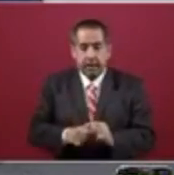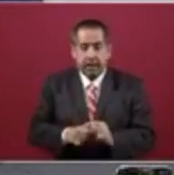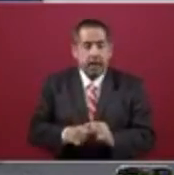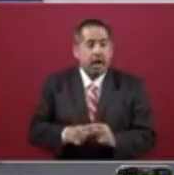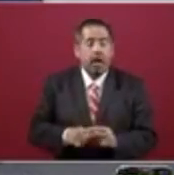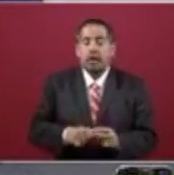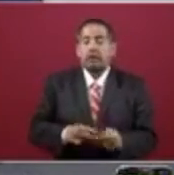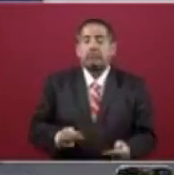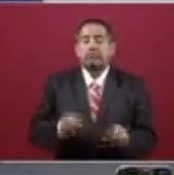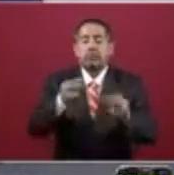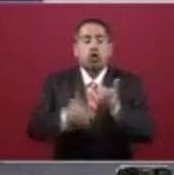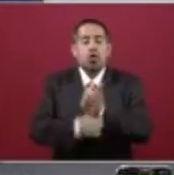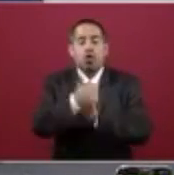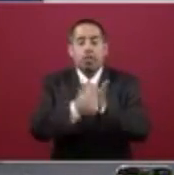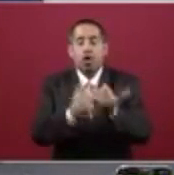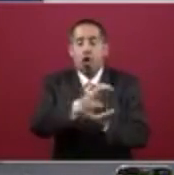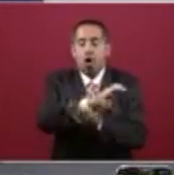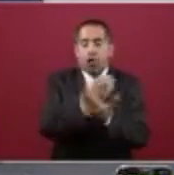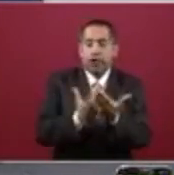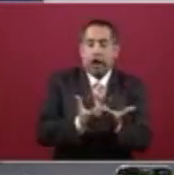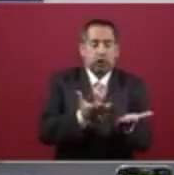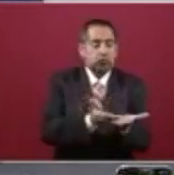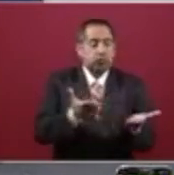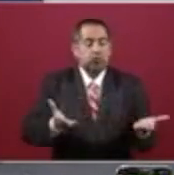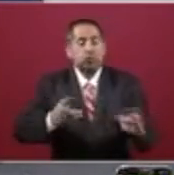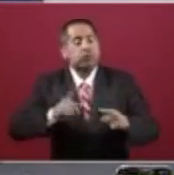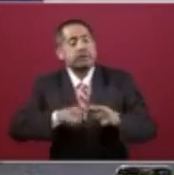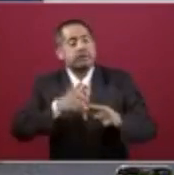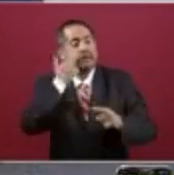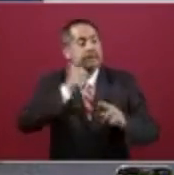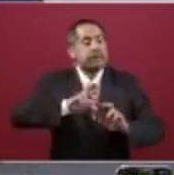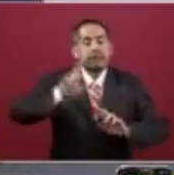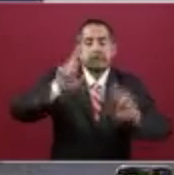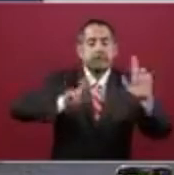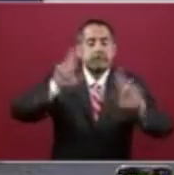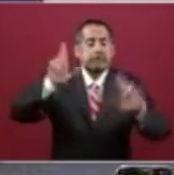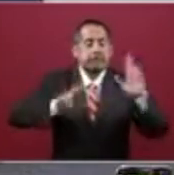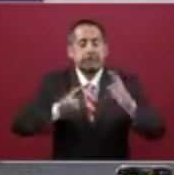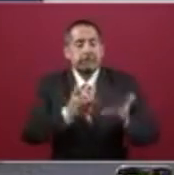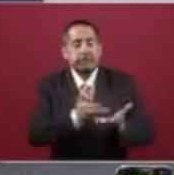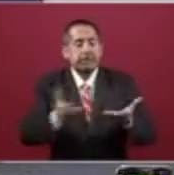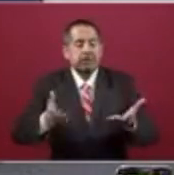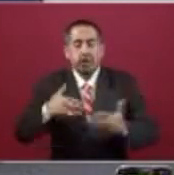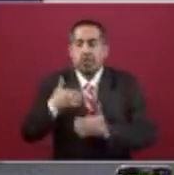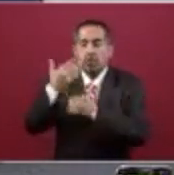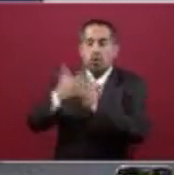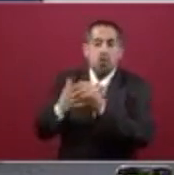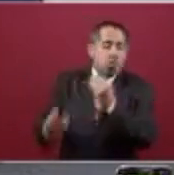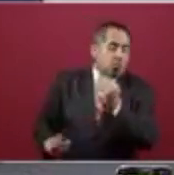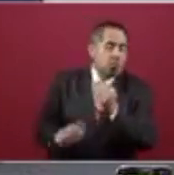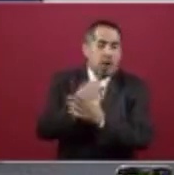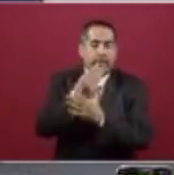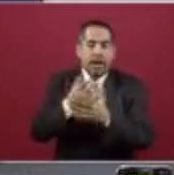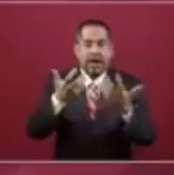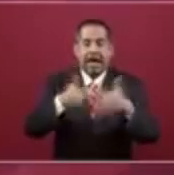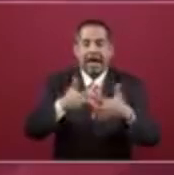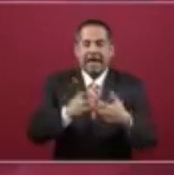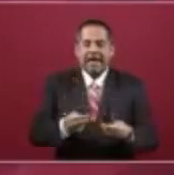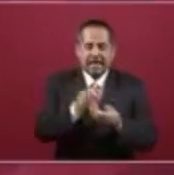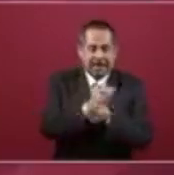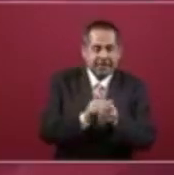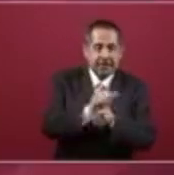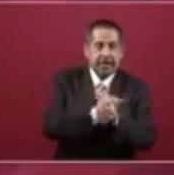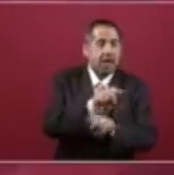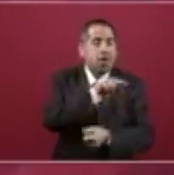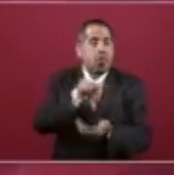licitación para la construcción de la nueva refinería en Dos